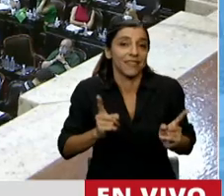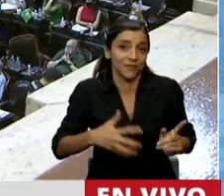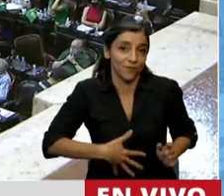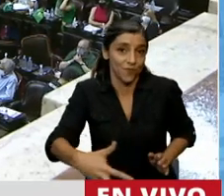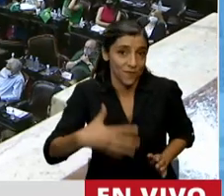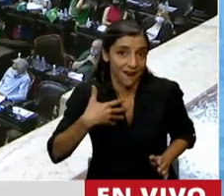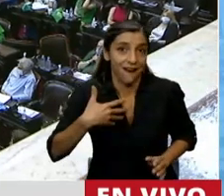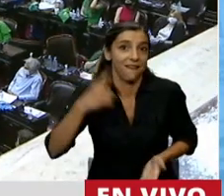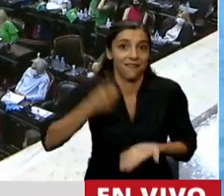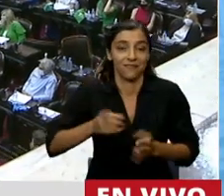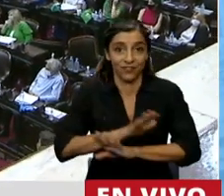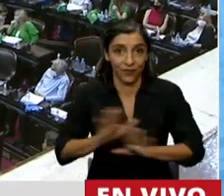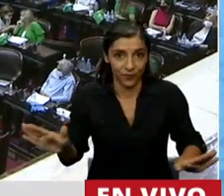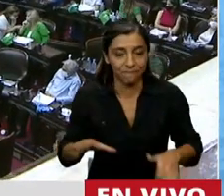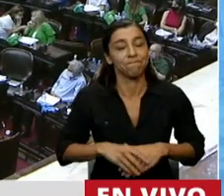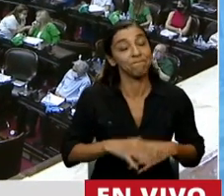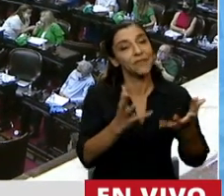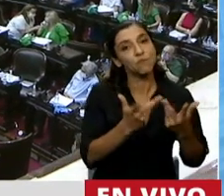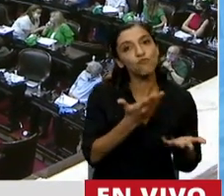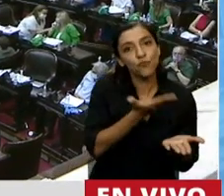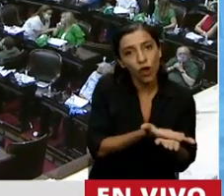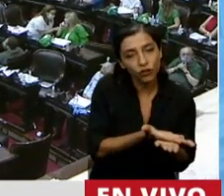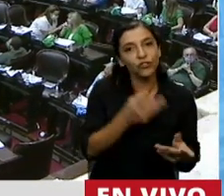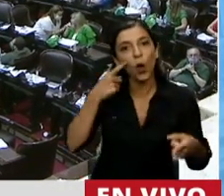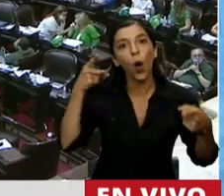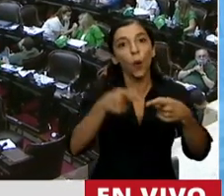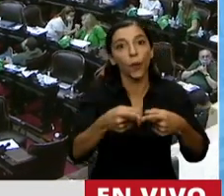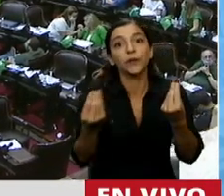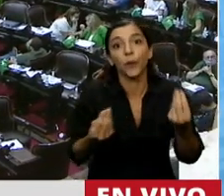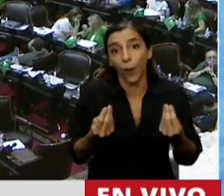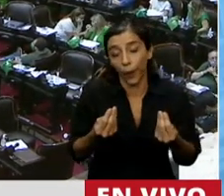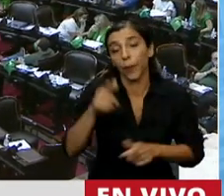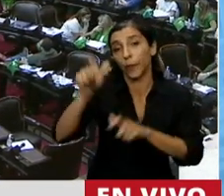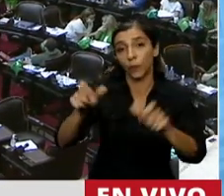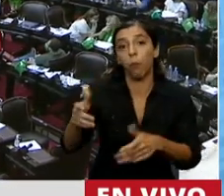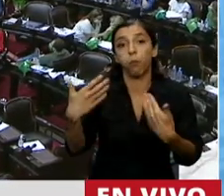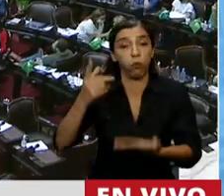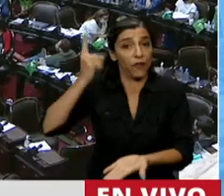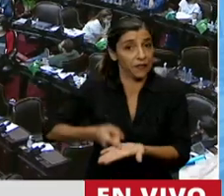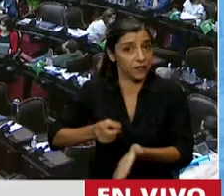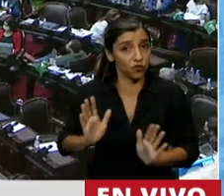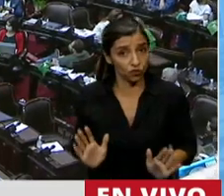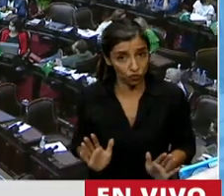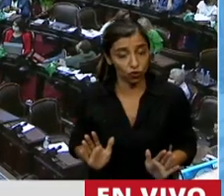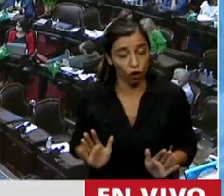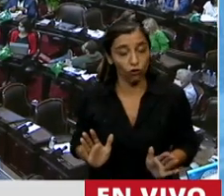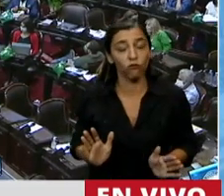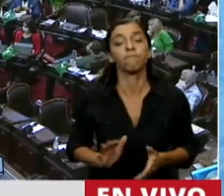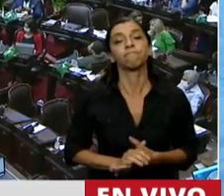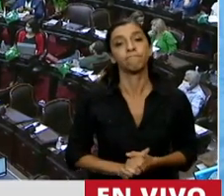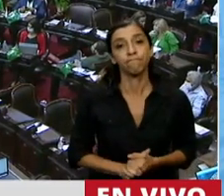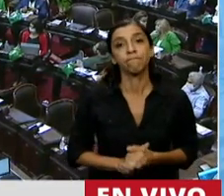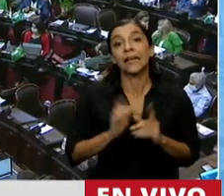Este proyecto tiene como objeto el acceso a esa interrupción y también el